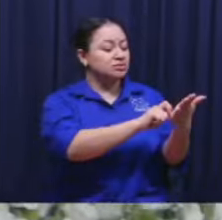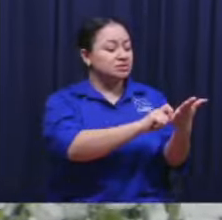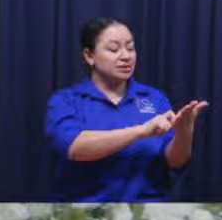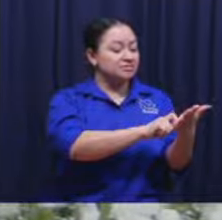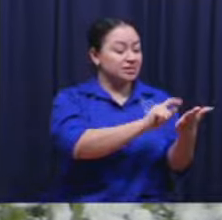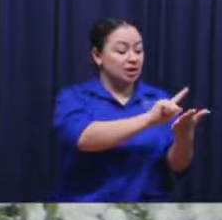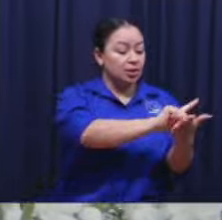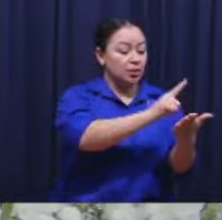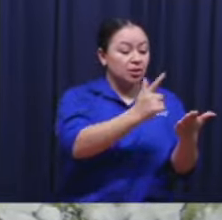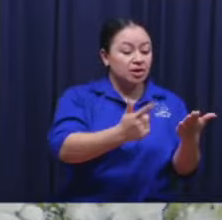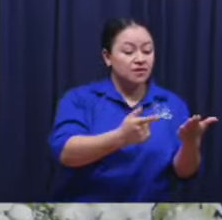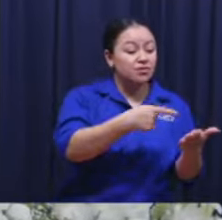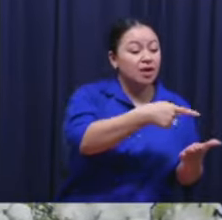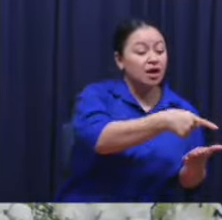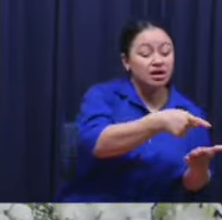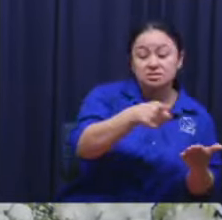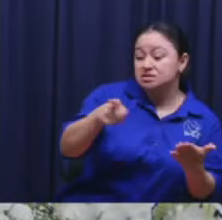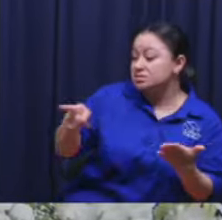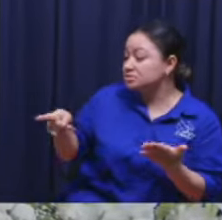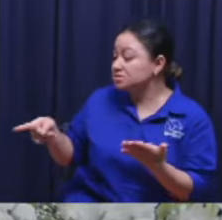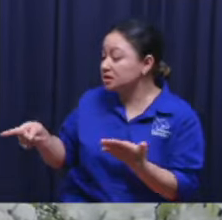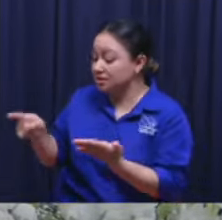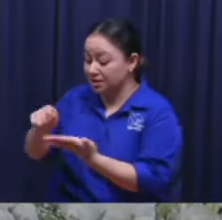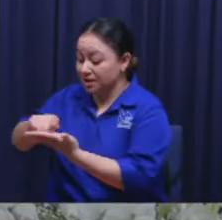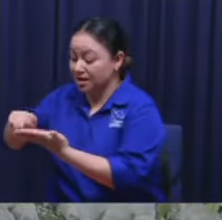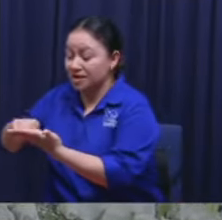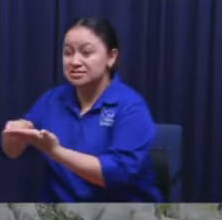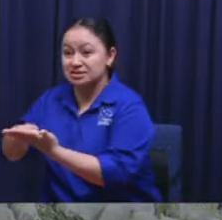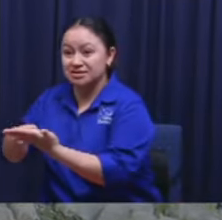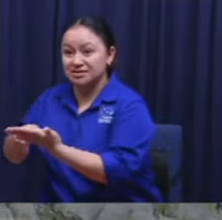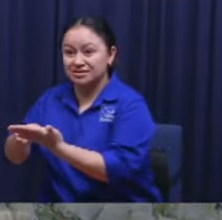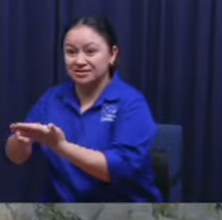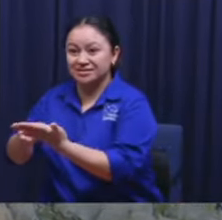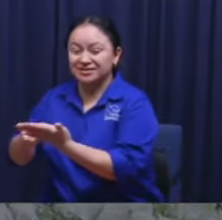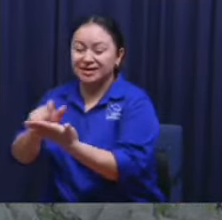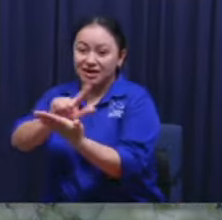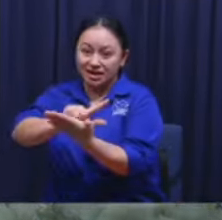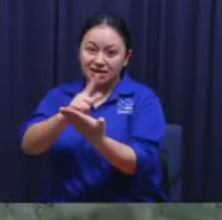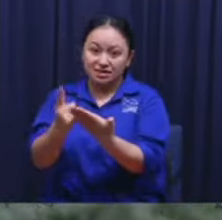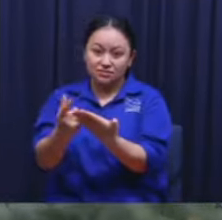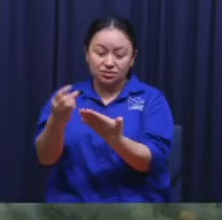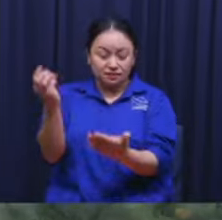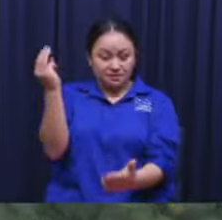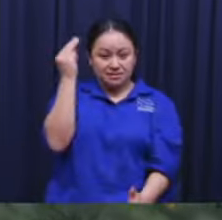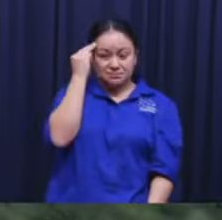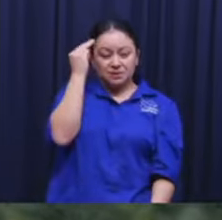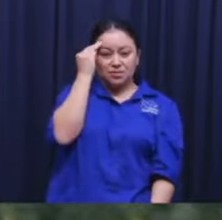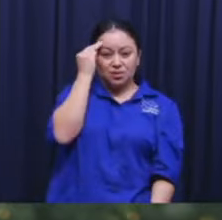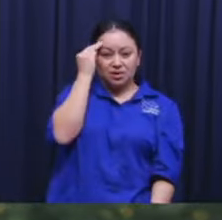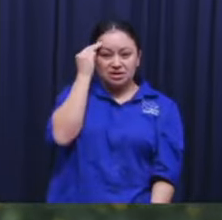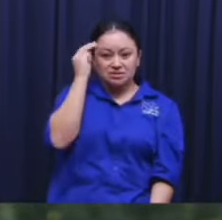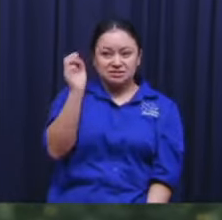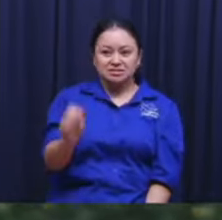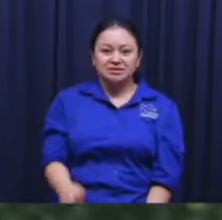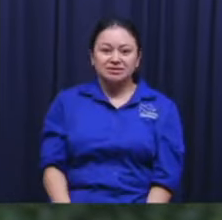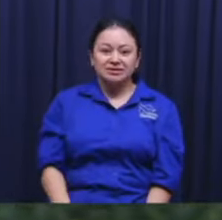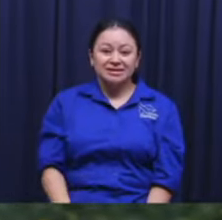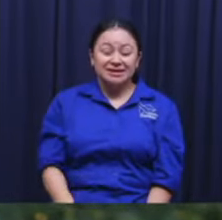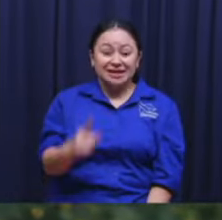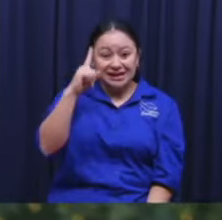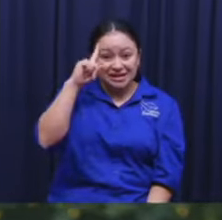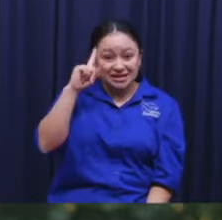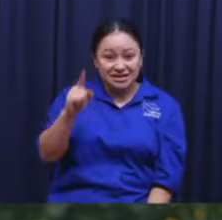en un libro que es el libro de las memorias. Así lo conocemos nosotros, ¿verdad? El libro de las memorias. El día que el Señor lo abra